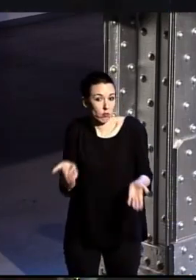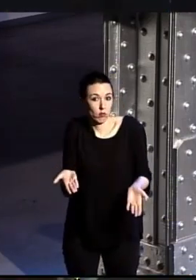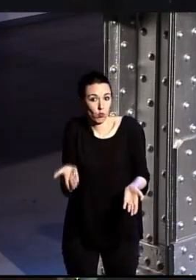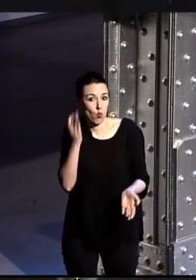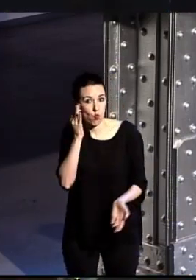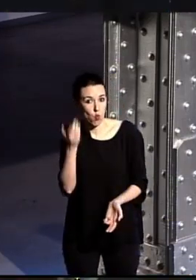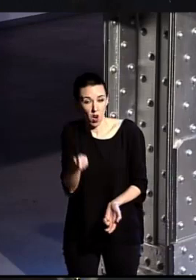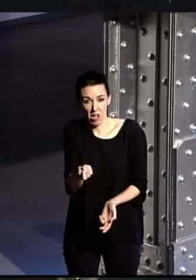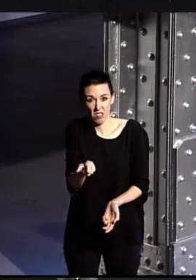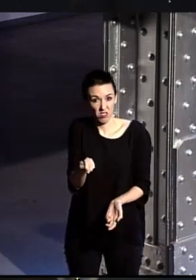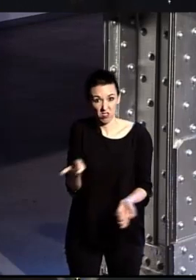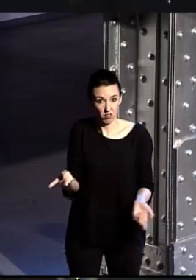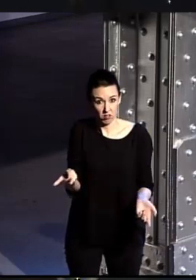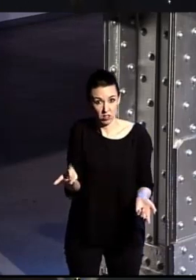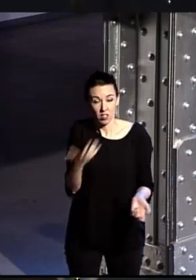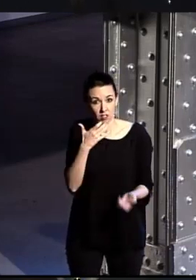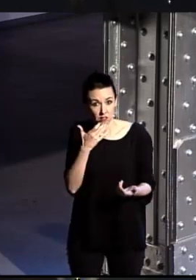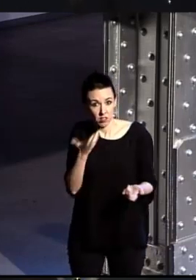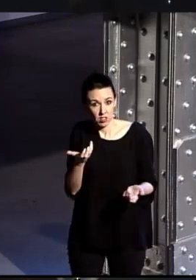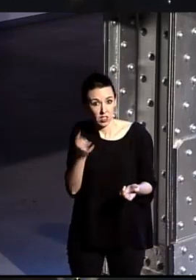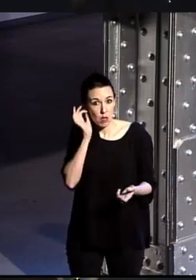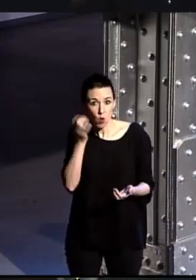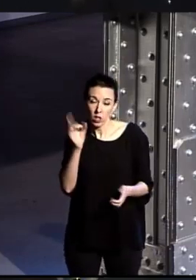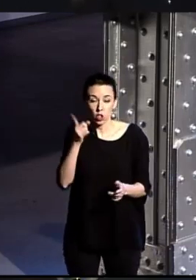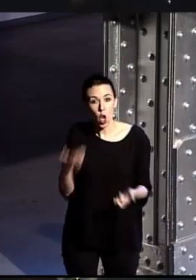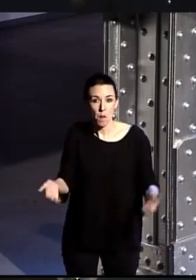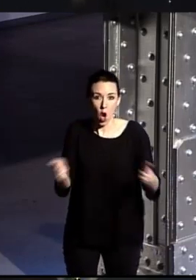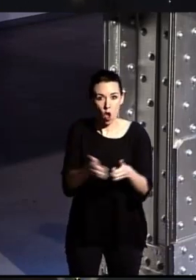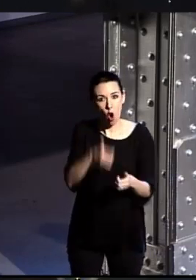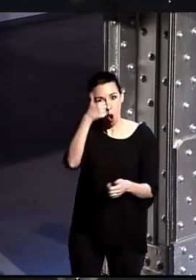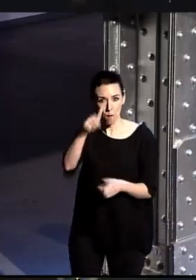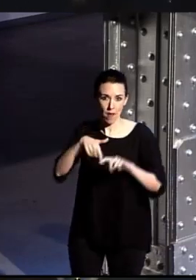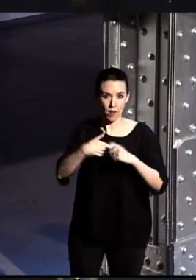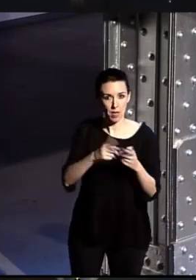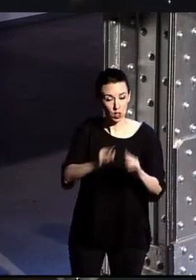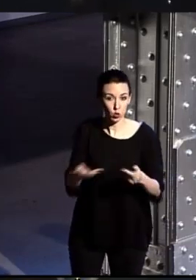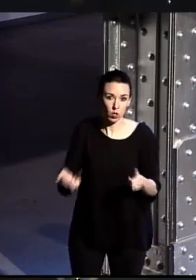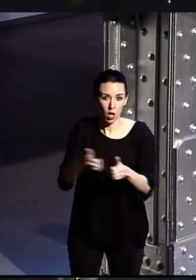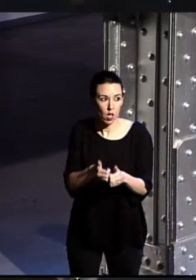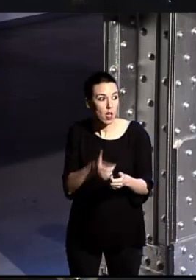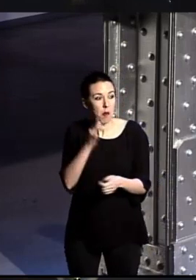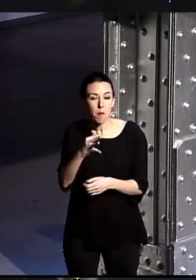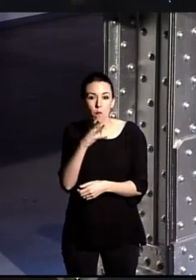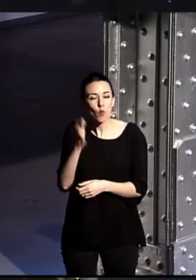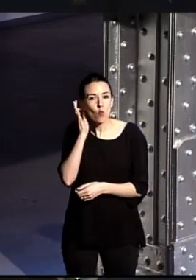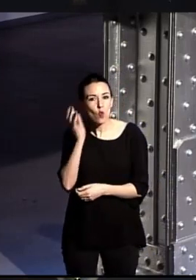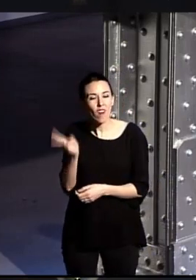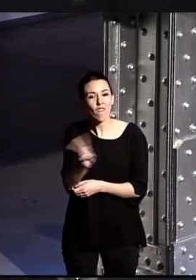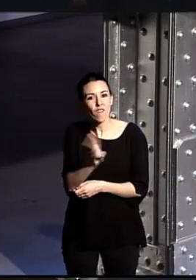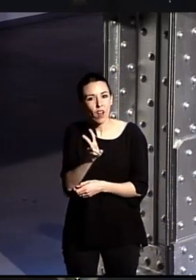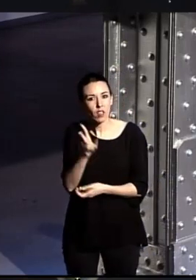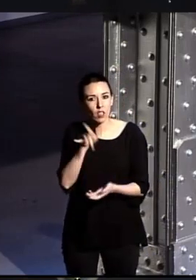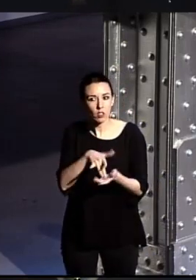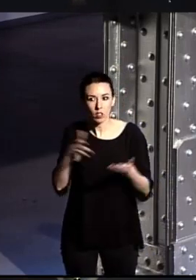mujeres escasamente lo pisaban, y si lo pisaban era desde luego acompañadas de algún otro hombre de su familia. Por eso las mujeres que en Verne